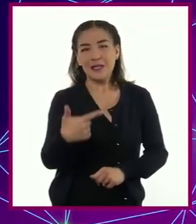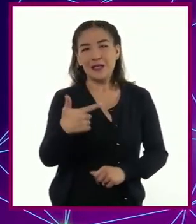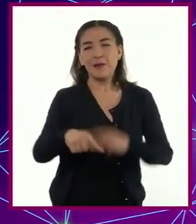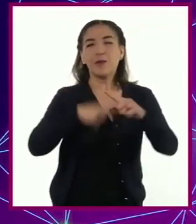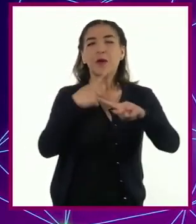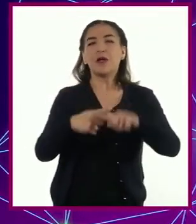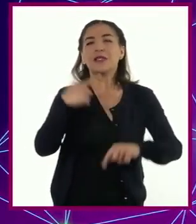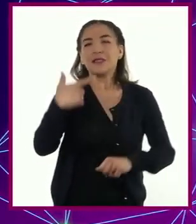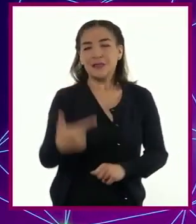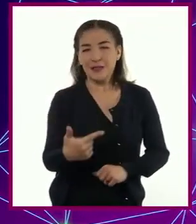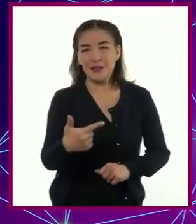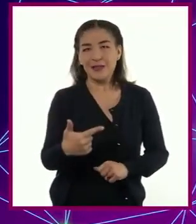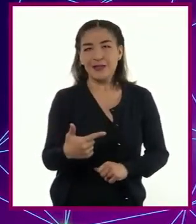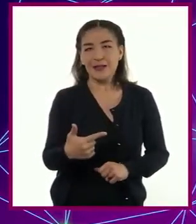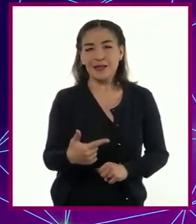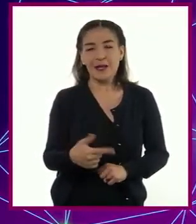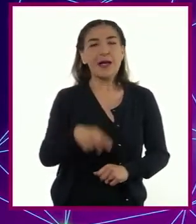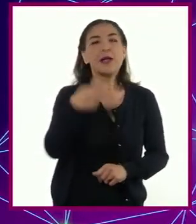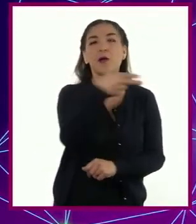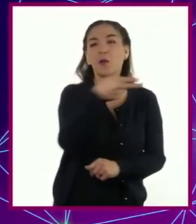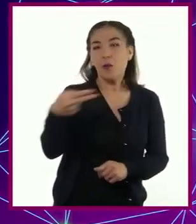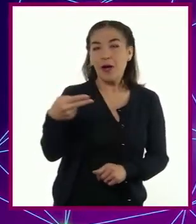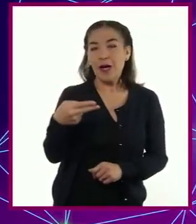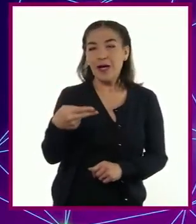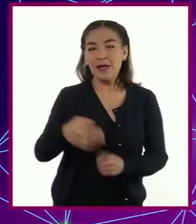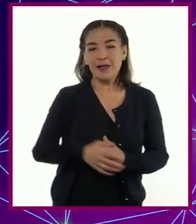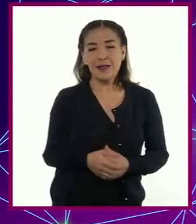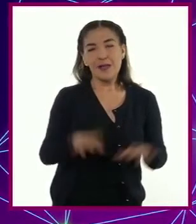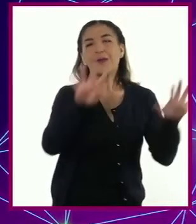7 por 7 igual a